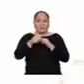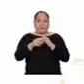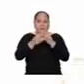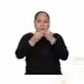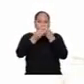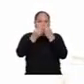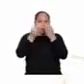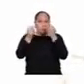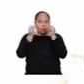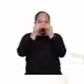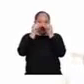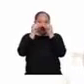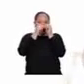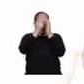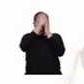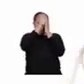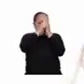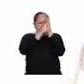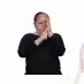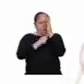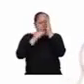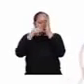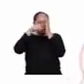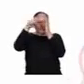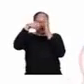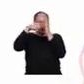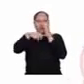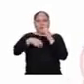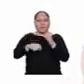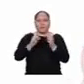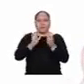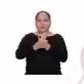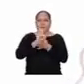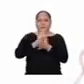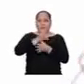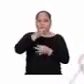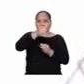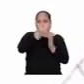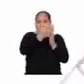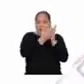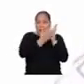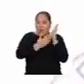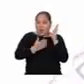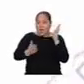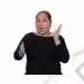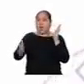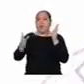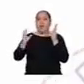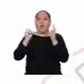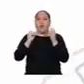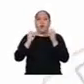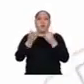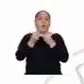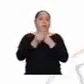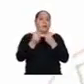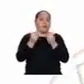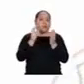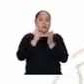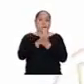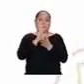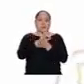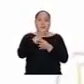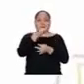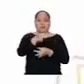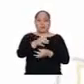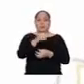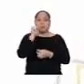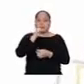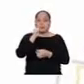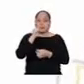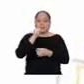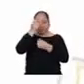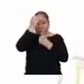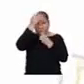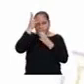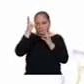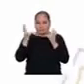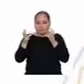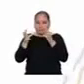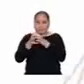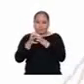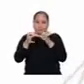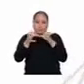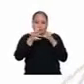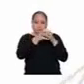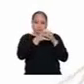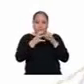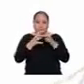muchos valores y necesitas de una hoja muy larga o varias hojas, los datos sí se deben agrupar.